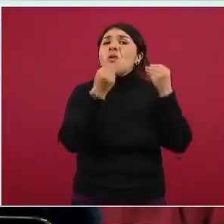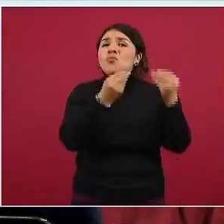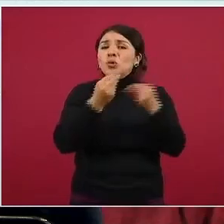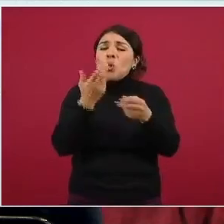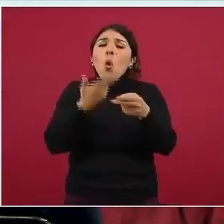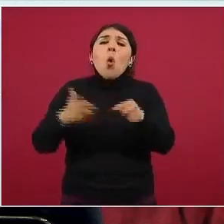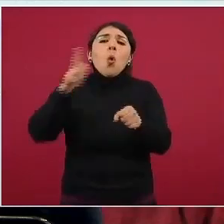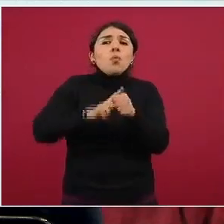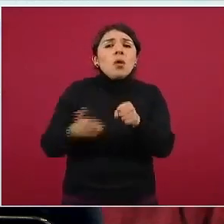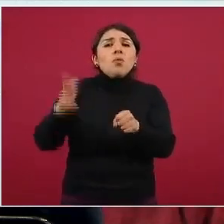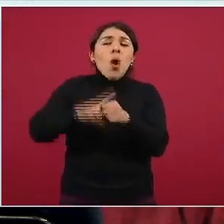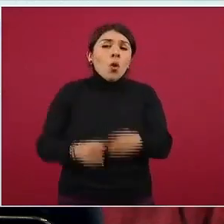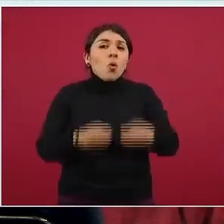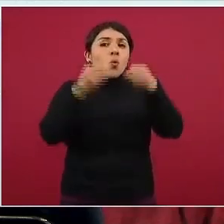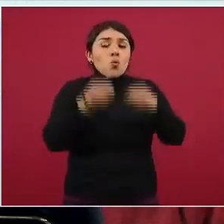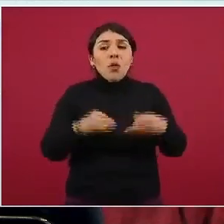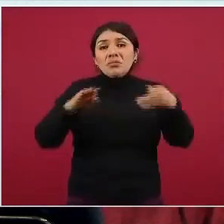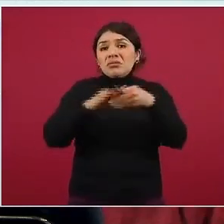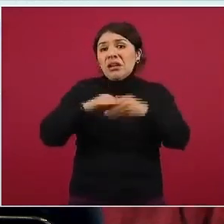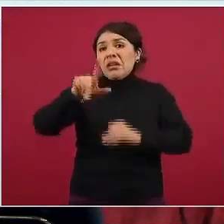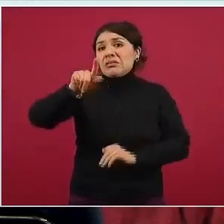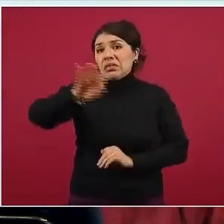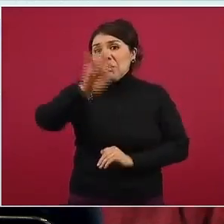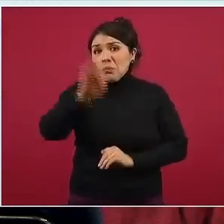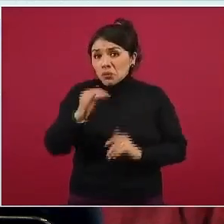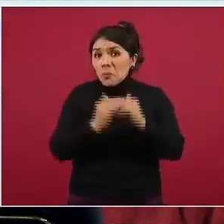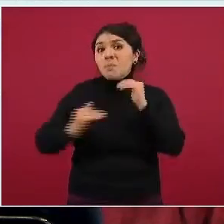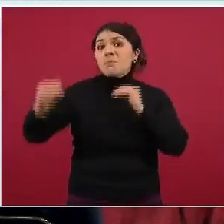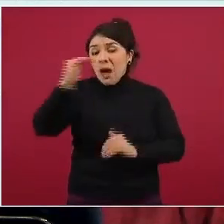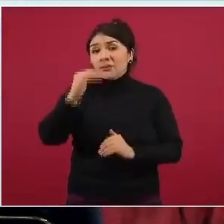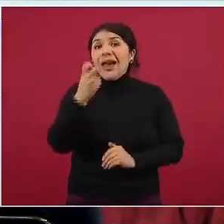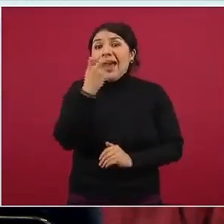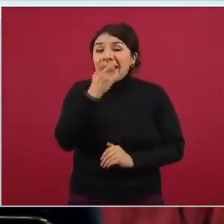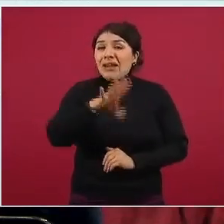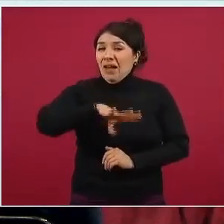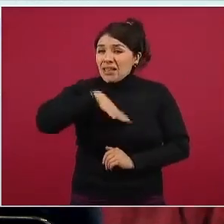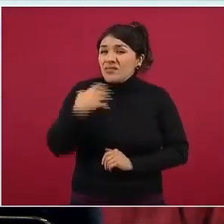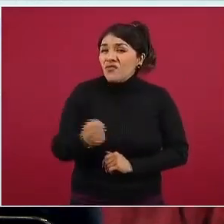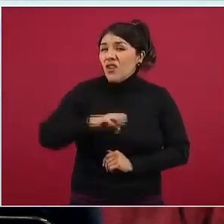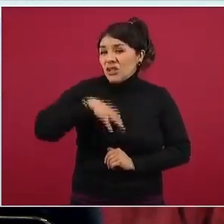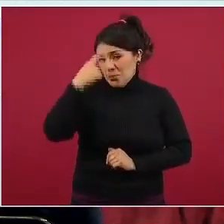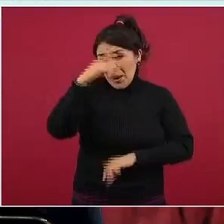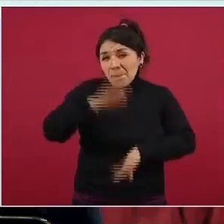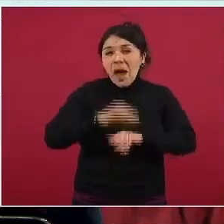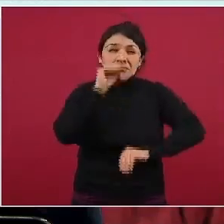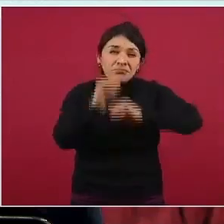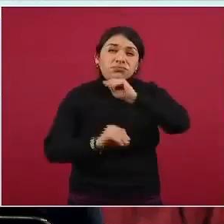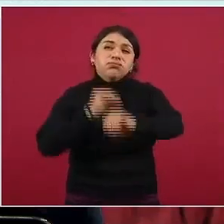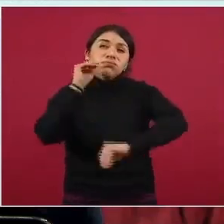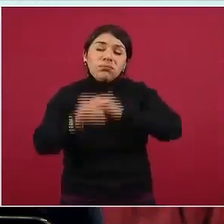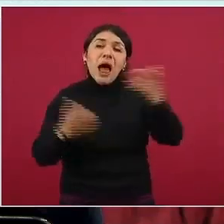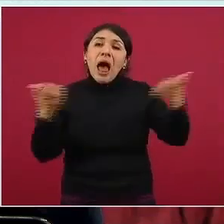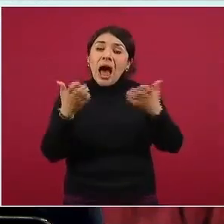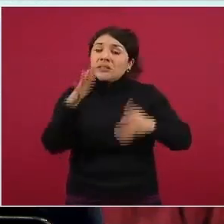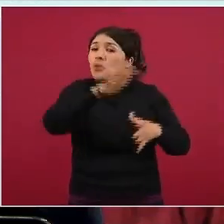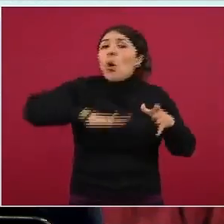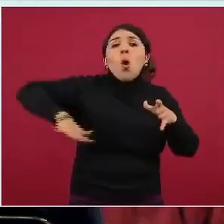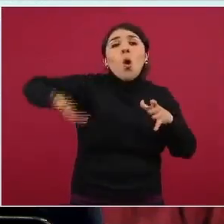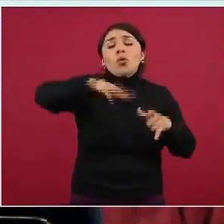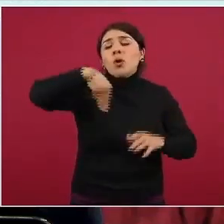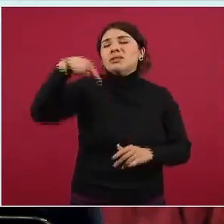alto, el 70%, y por lo tanto el esfuerzo de la expansión se está haciendo a nivel de la